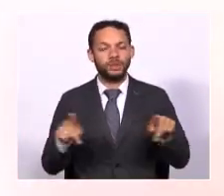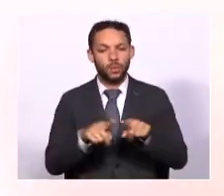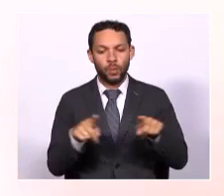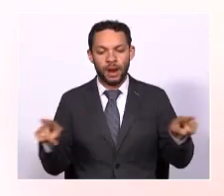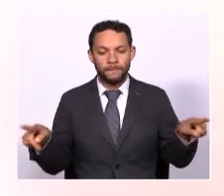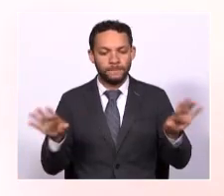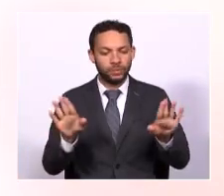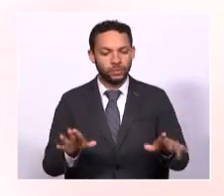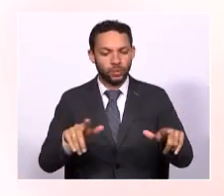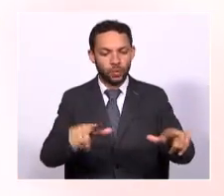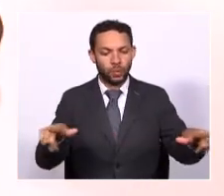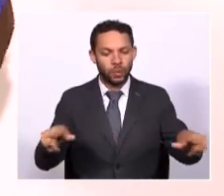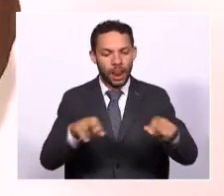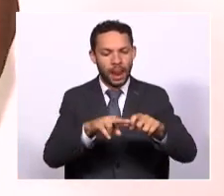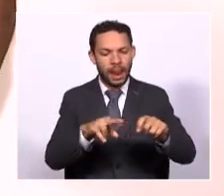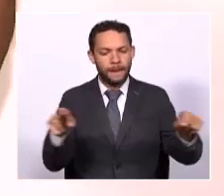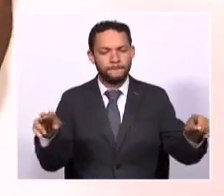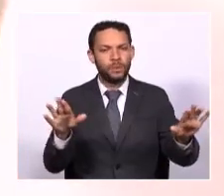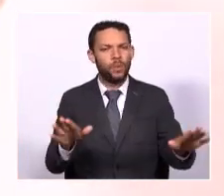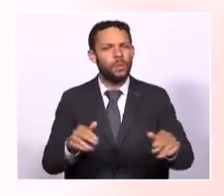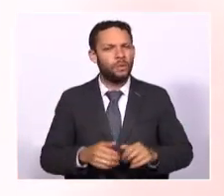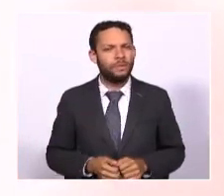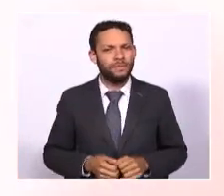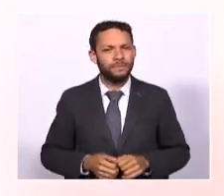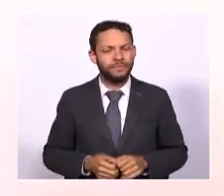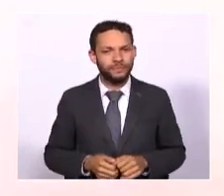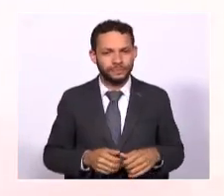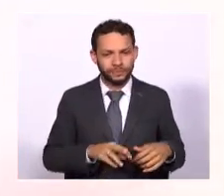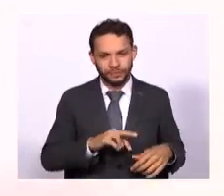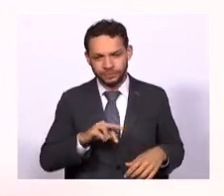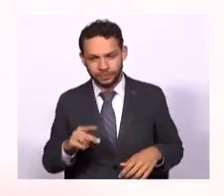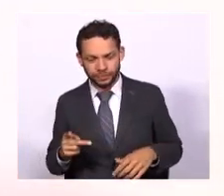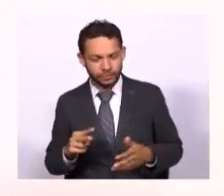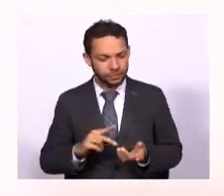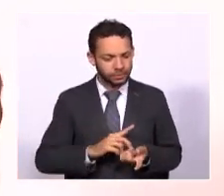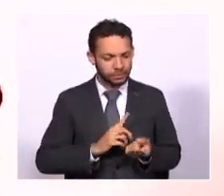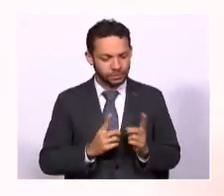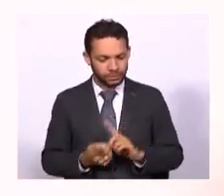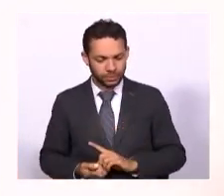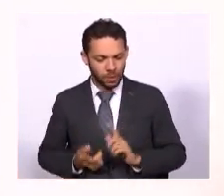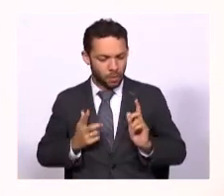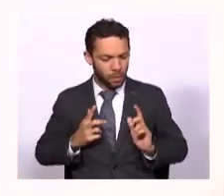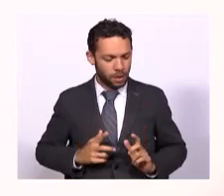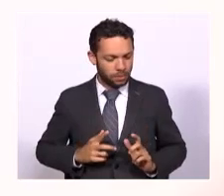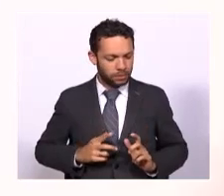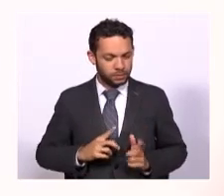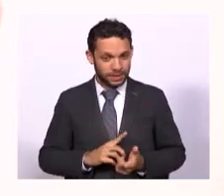eso lo que hacemos es tomar otra postura.